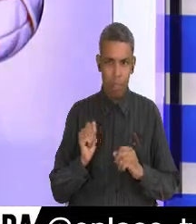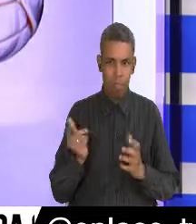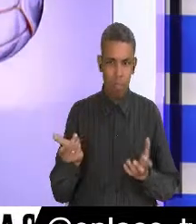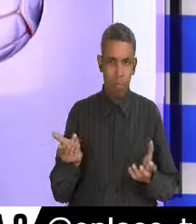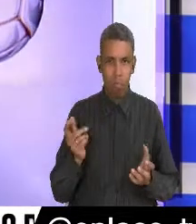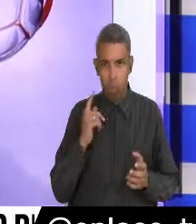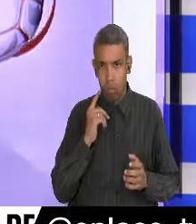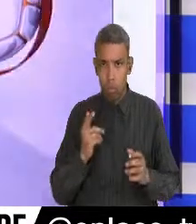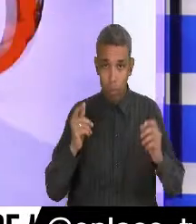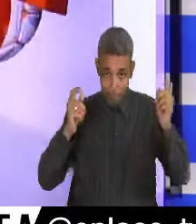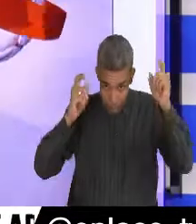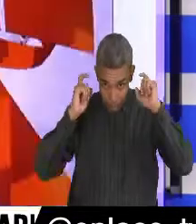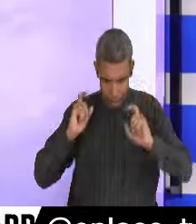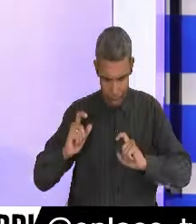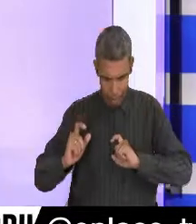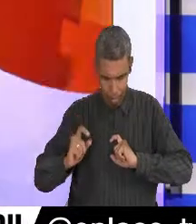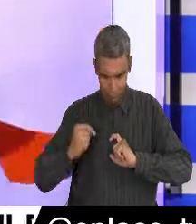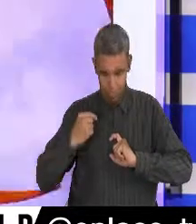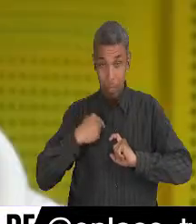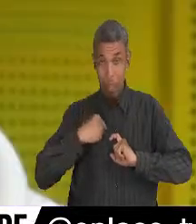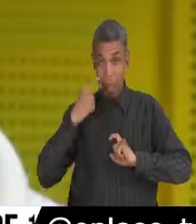La presea la trajo Sergio Camaño.